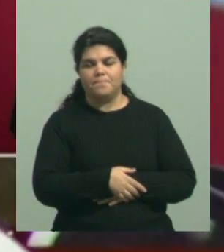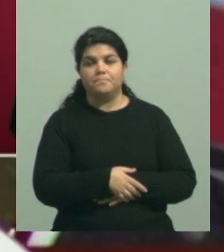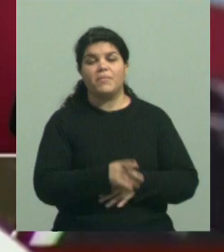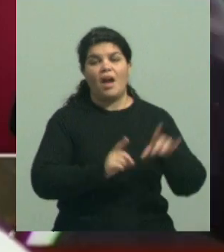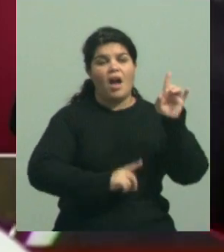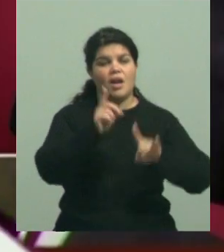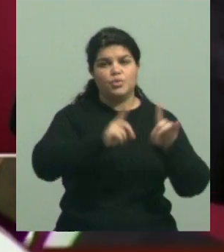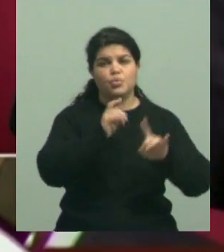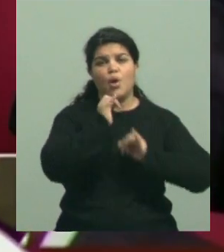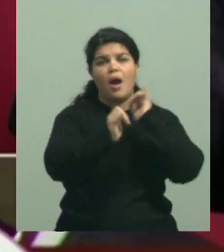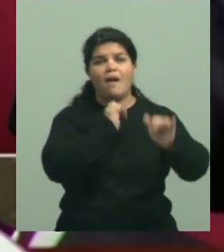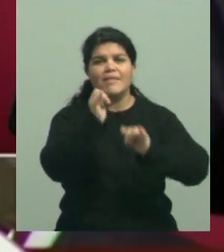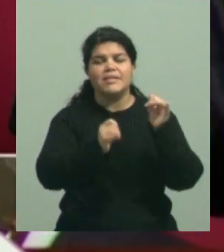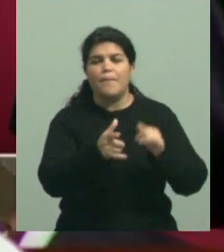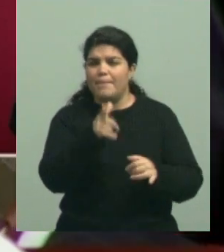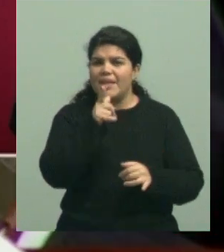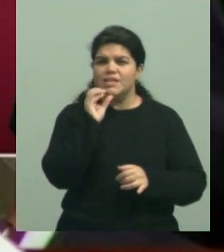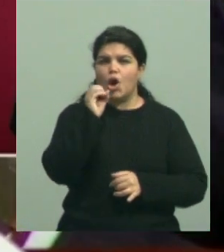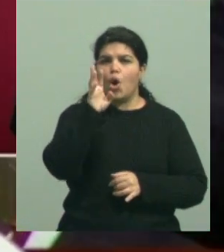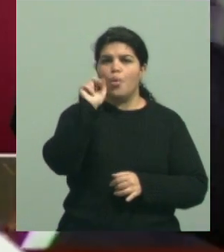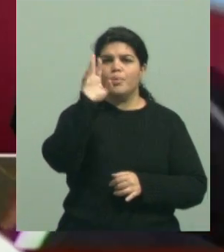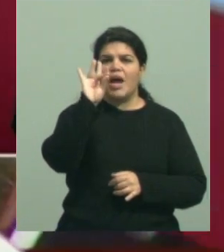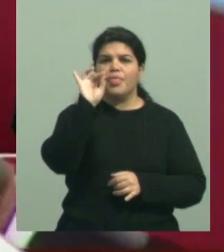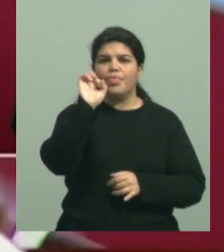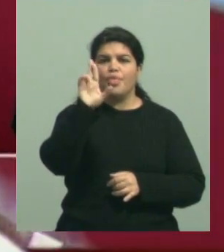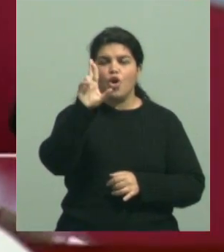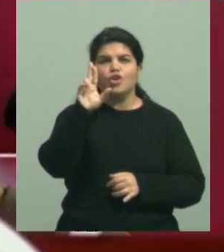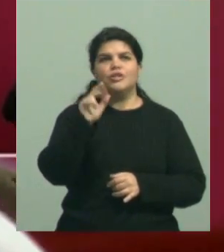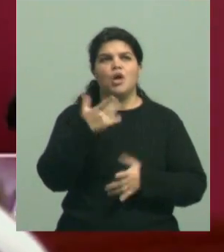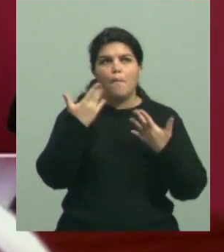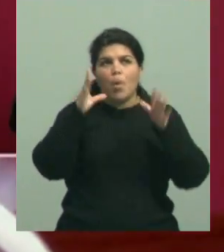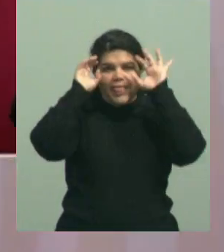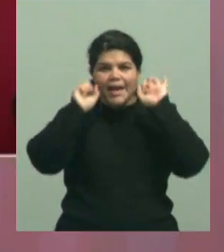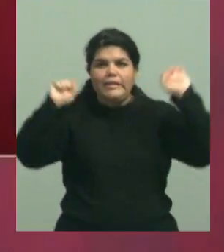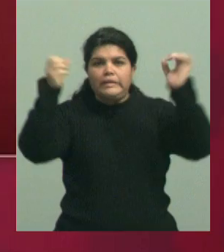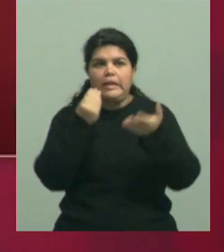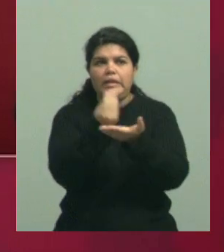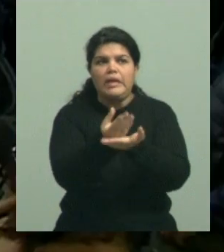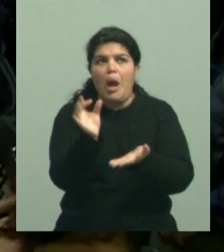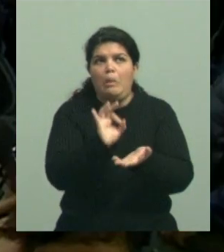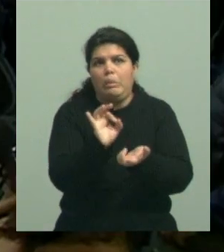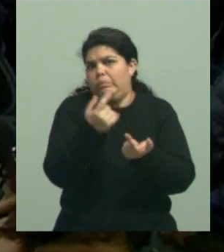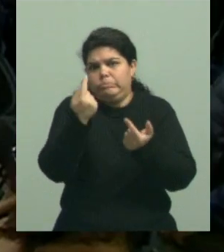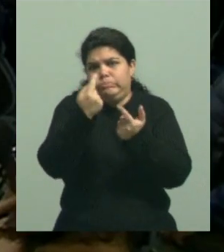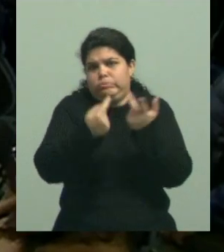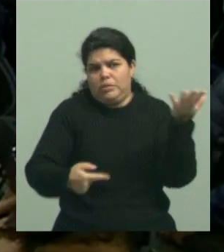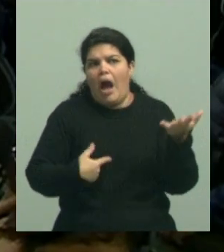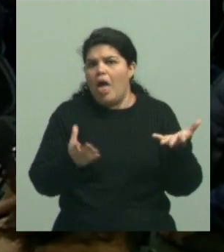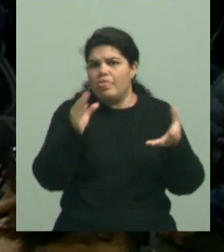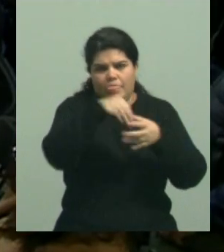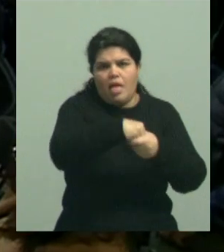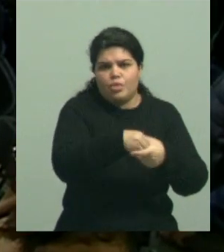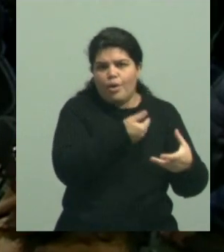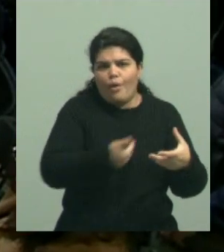de una potencial cancillería, sí, pero no lo veo definido, yo no lo veo claro a eso. Sí, lo que no me cabe la menor duda es que va a